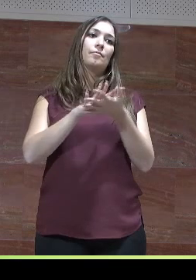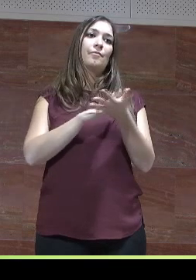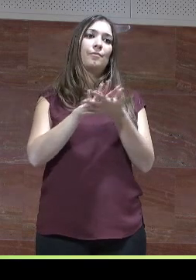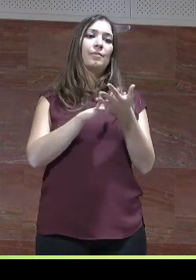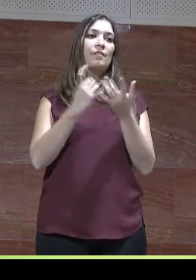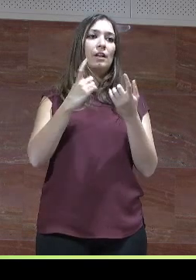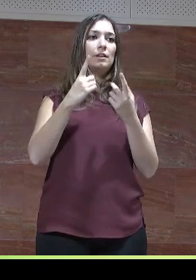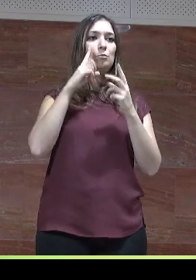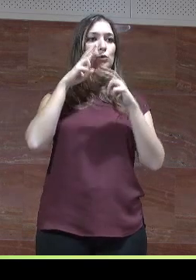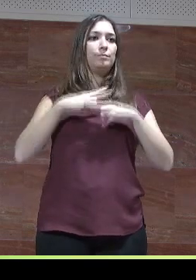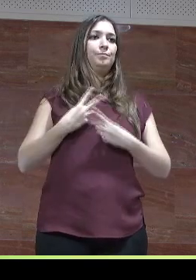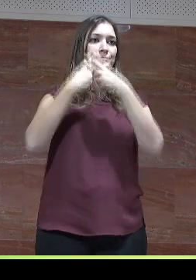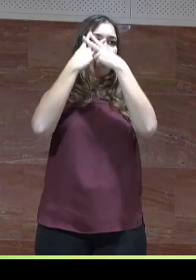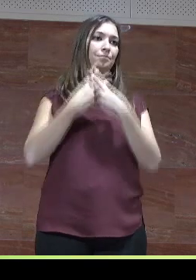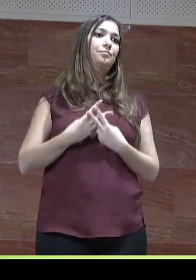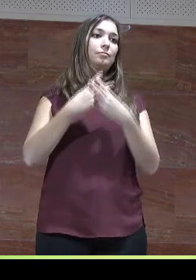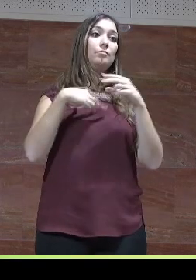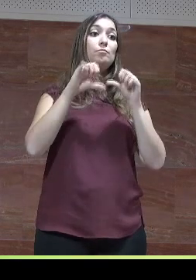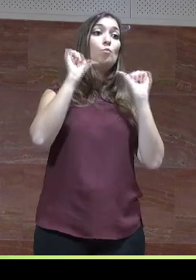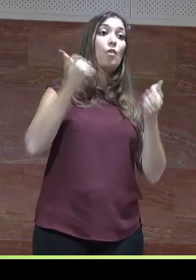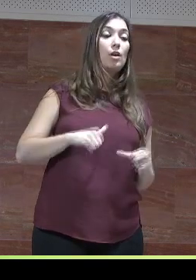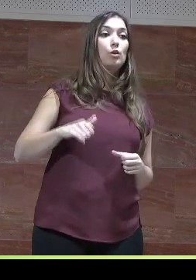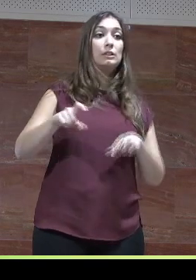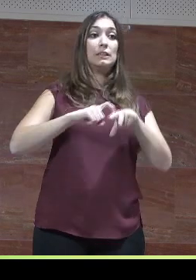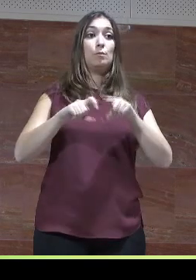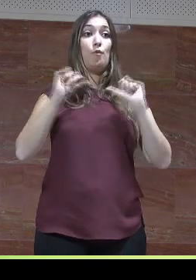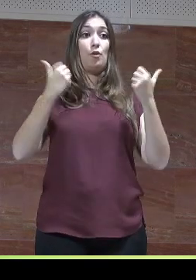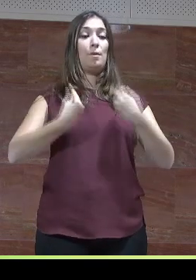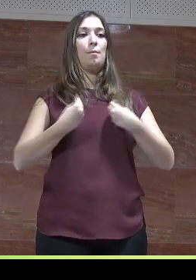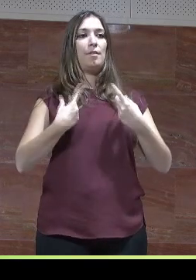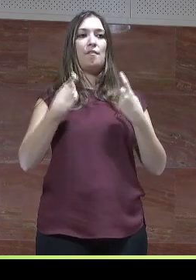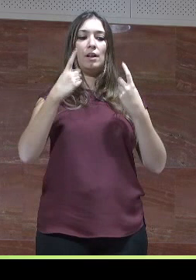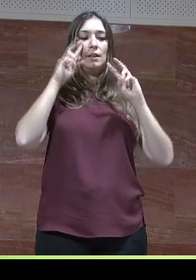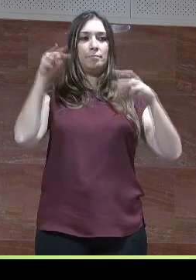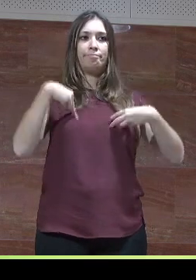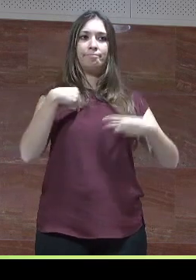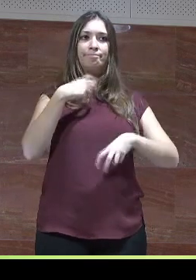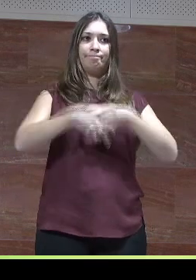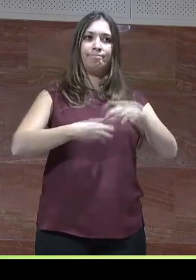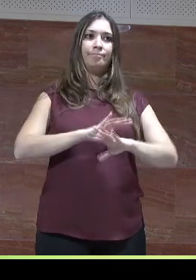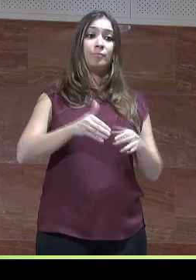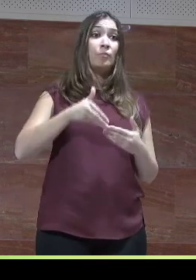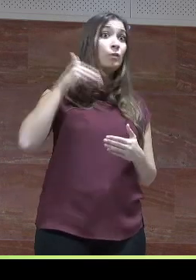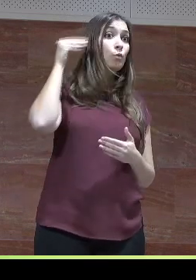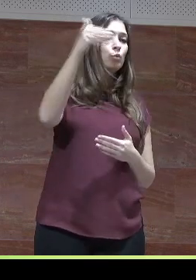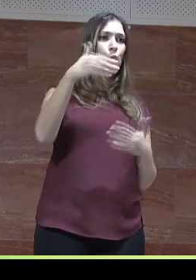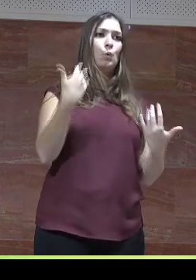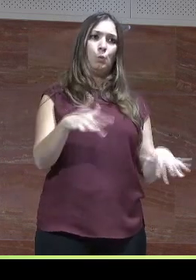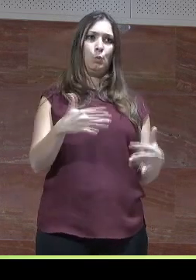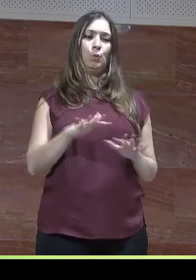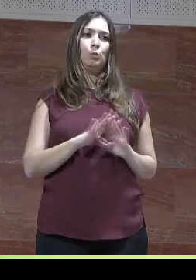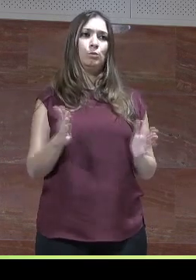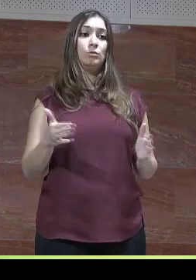que revisar nuestros modelos y nuestros estilos de vida, porque a lo que nos enfrentamos es algo mucho mayor de lo